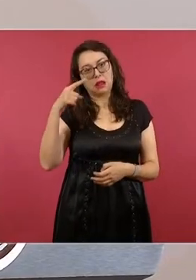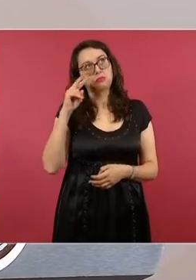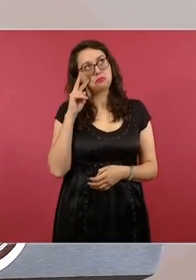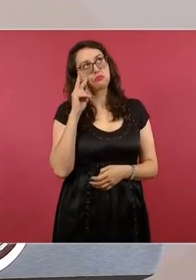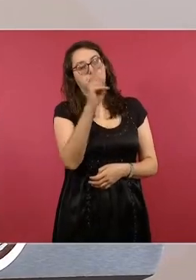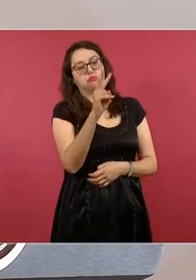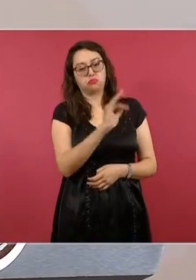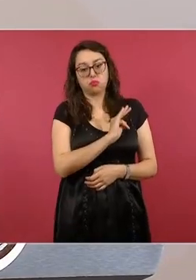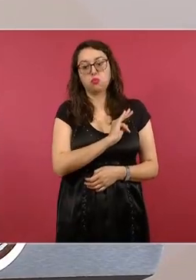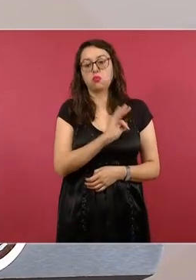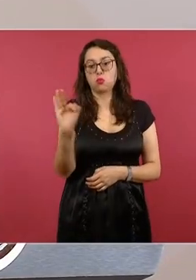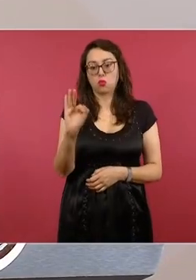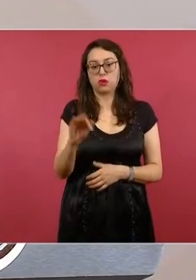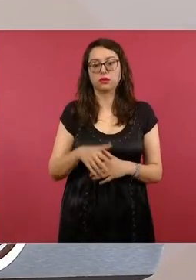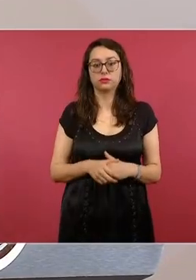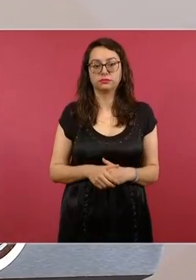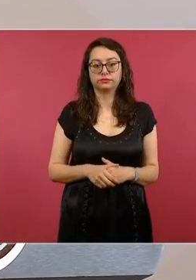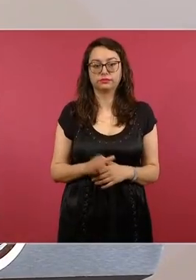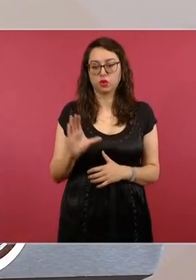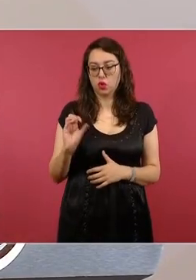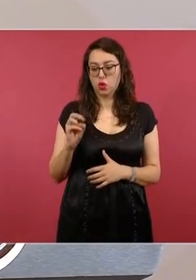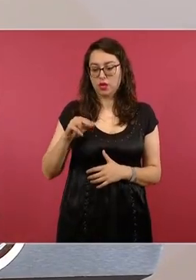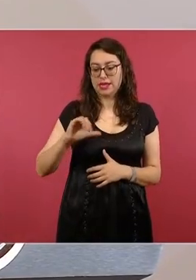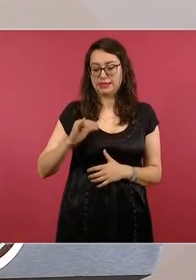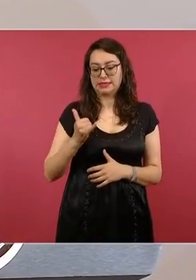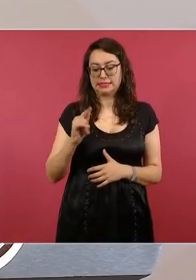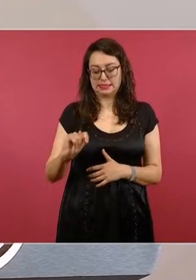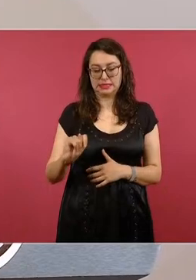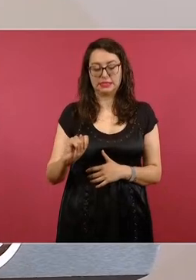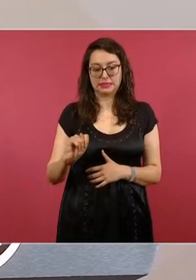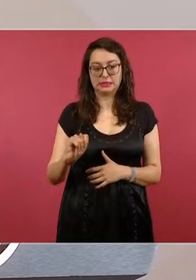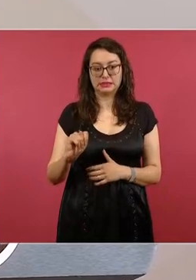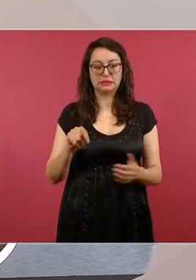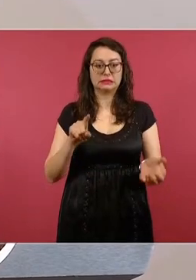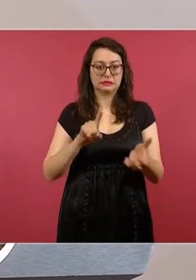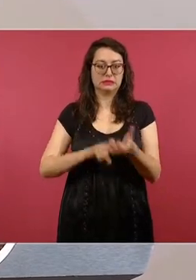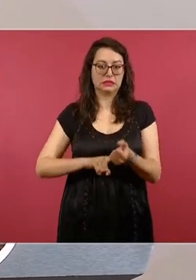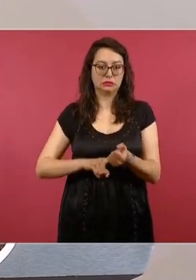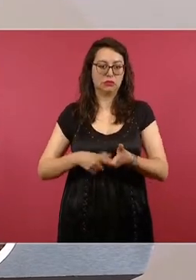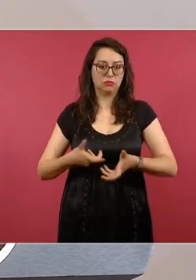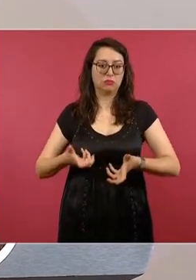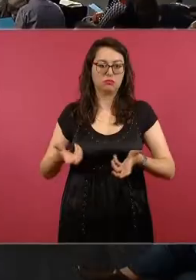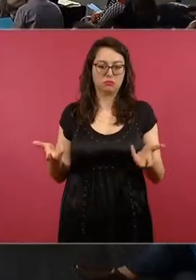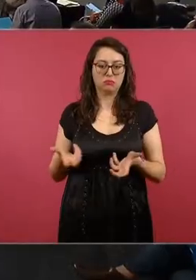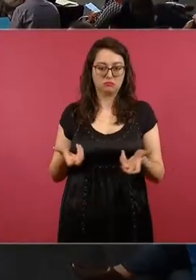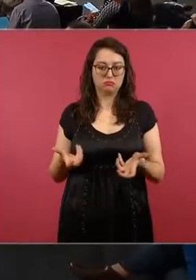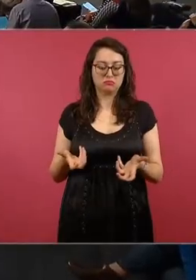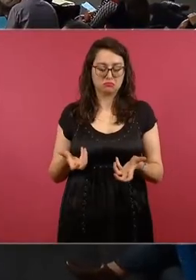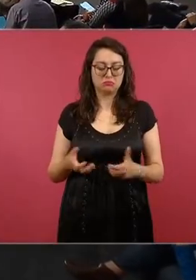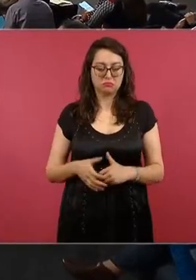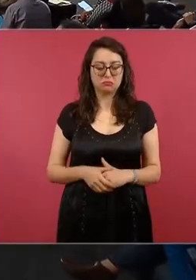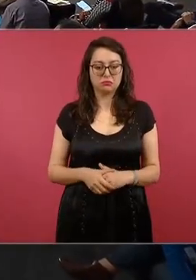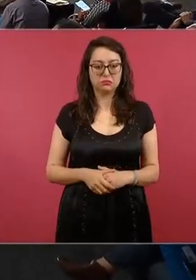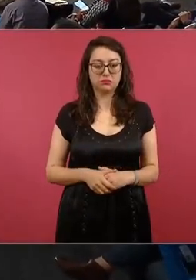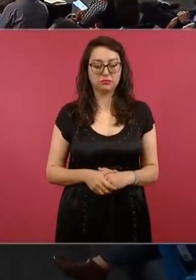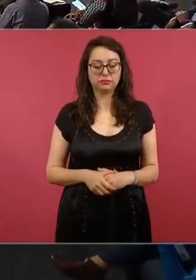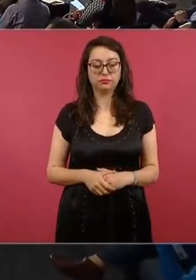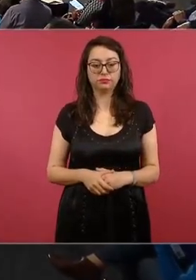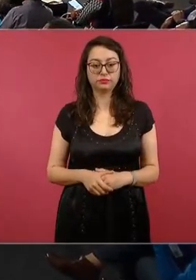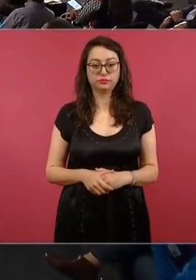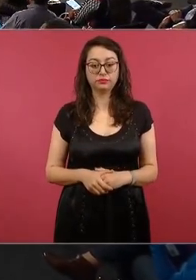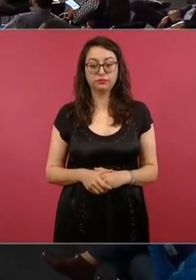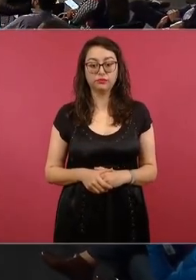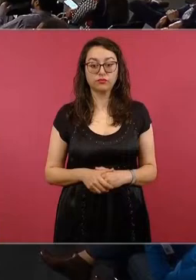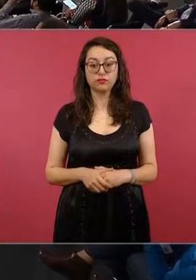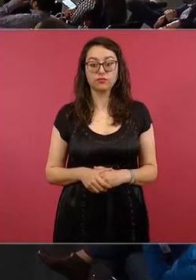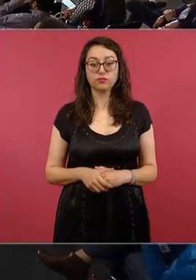en CONACYT, en el Centro de Investigación en Óptica, y van a estar disponibles tanto desde